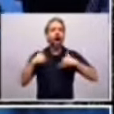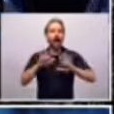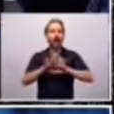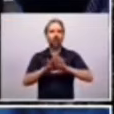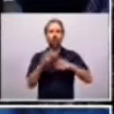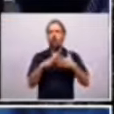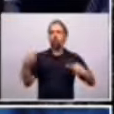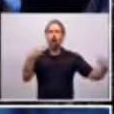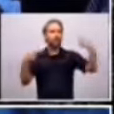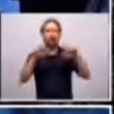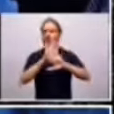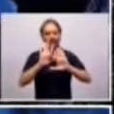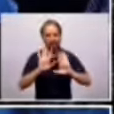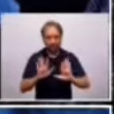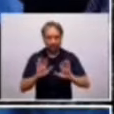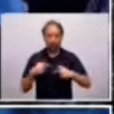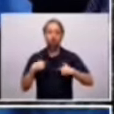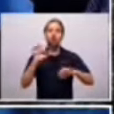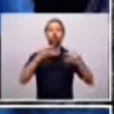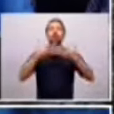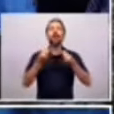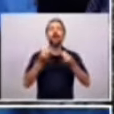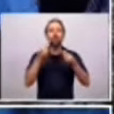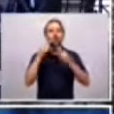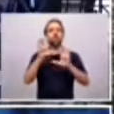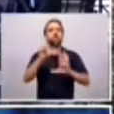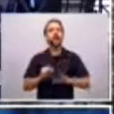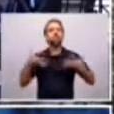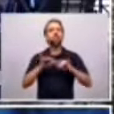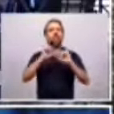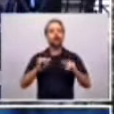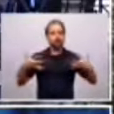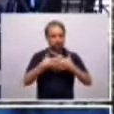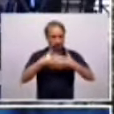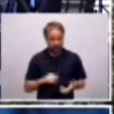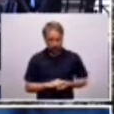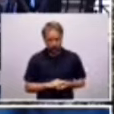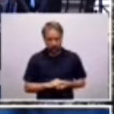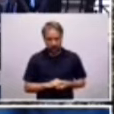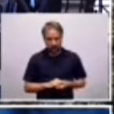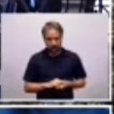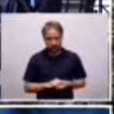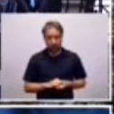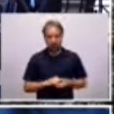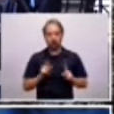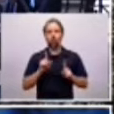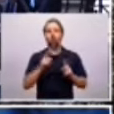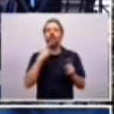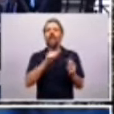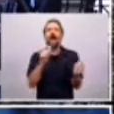Axel Kicillof después de la reunión. Está perfecto. ¿Está decidido de parte del peronismo como partido político? No.